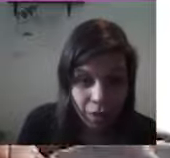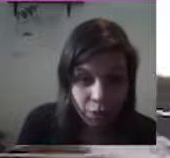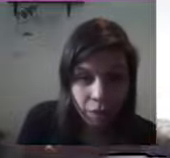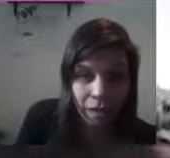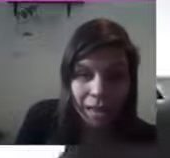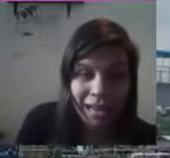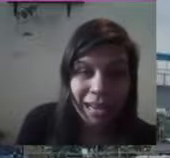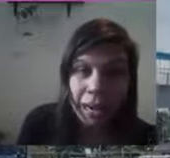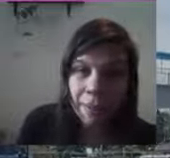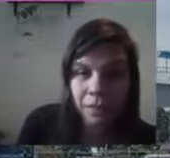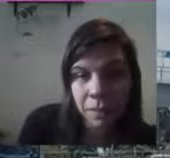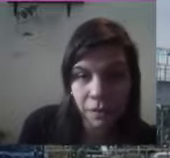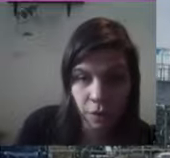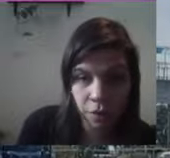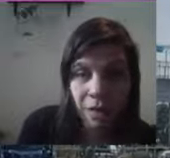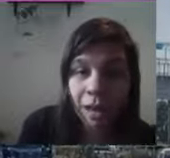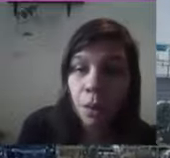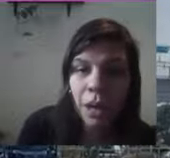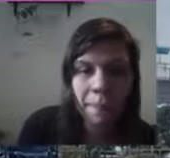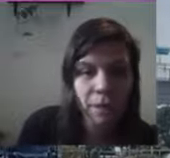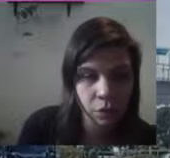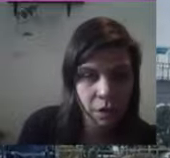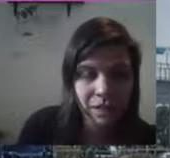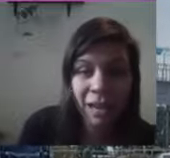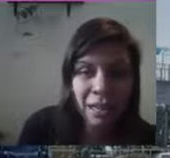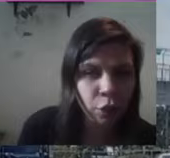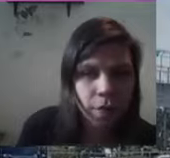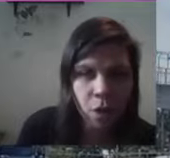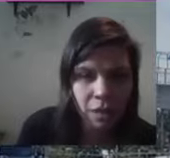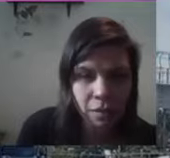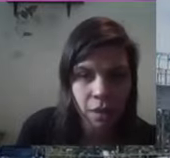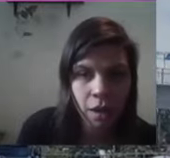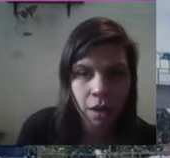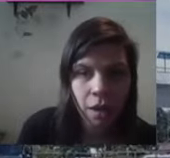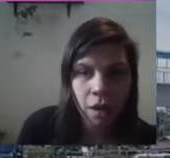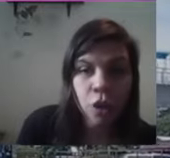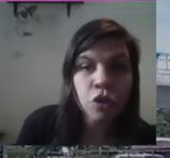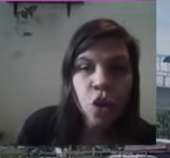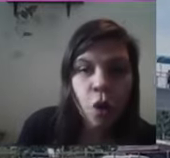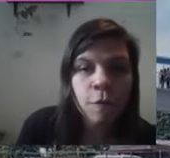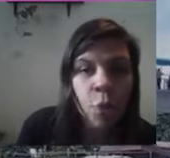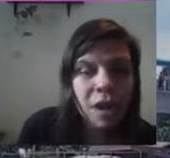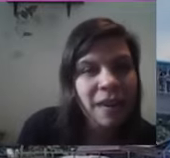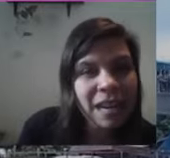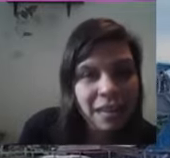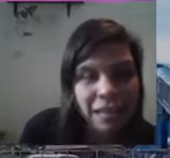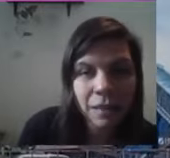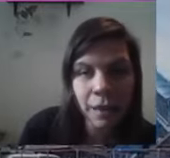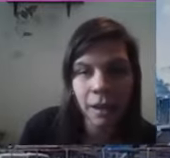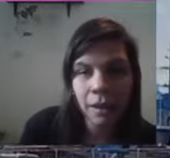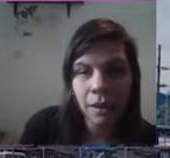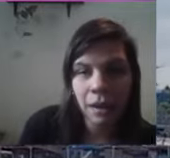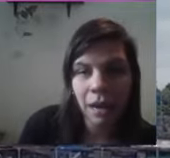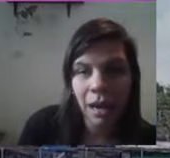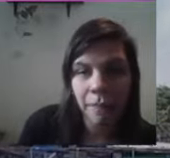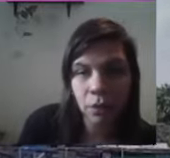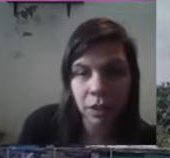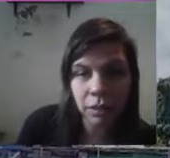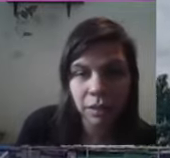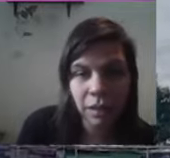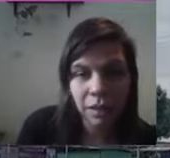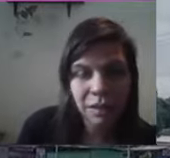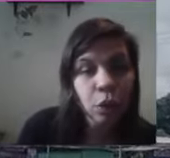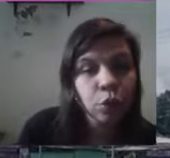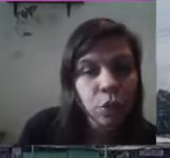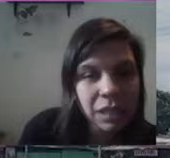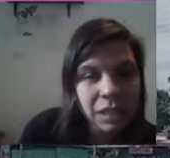señalaron que la participación de algunas personas en actos de violencia no vuelve ilegítima a la